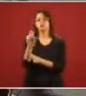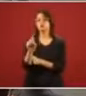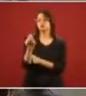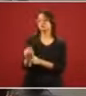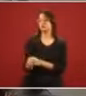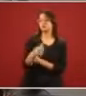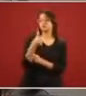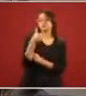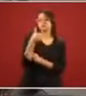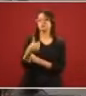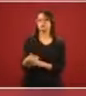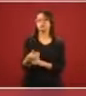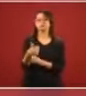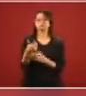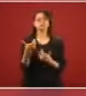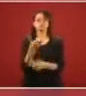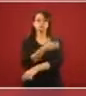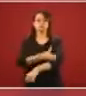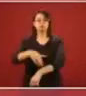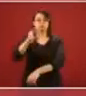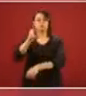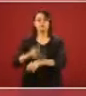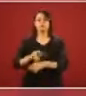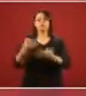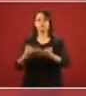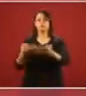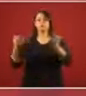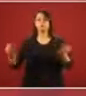266 coordinaciones territoriales,